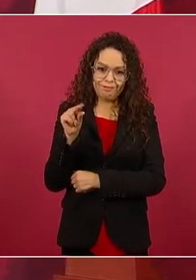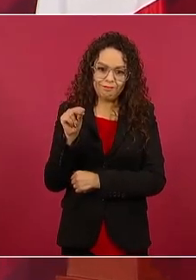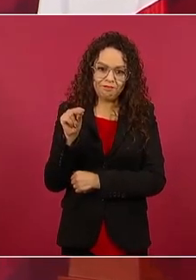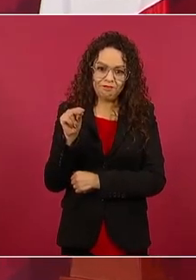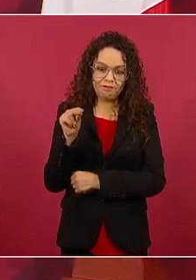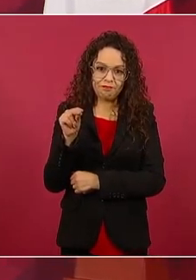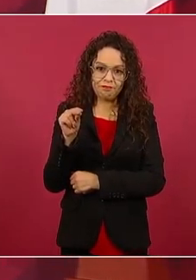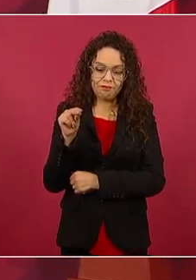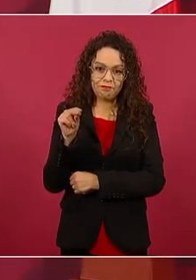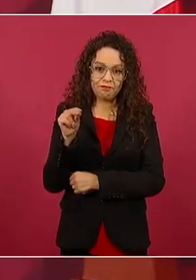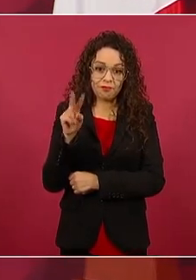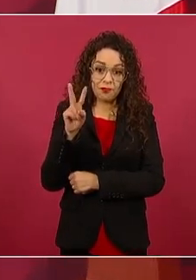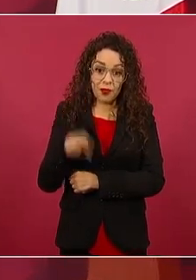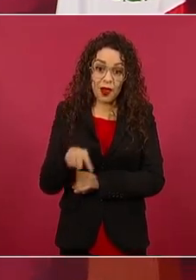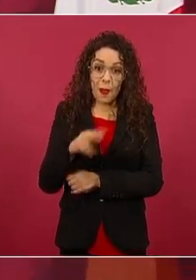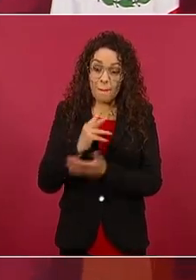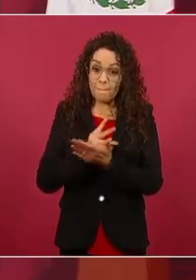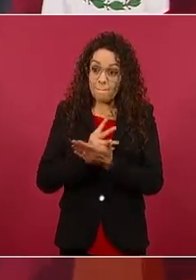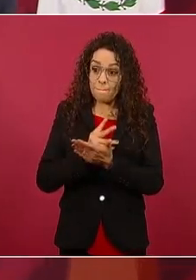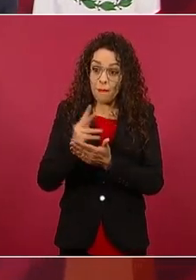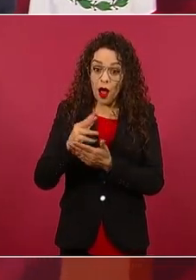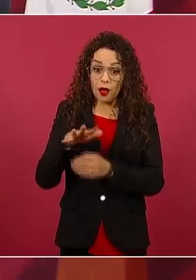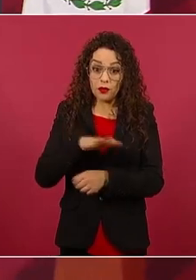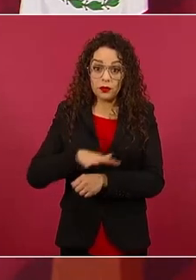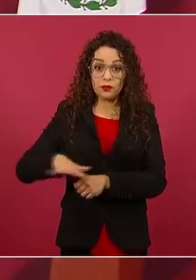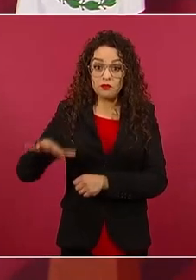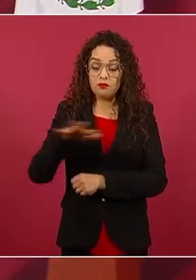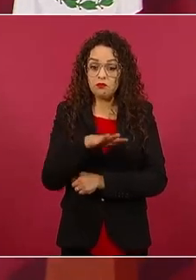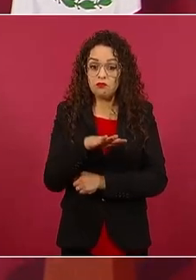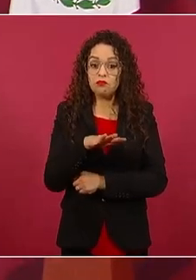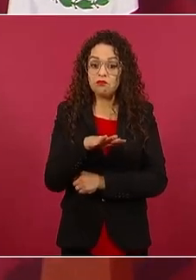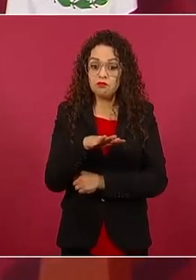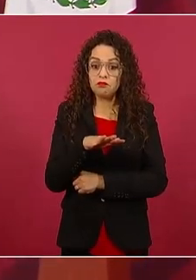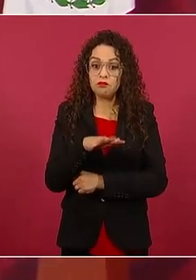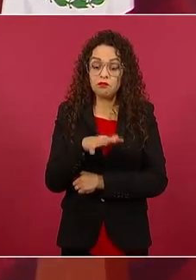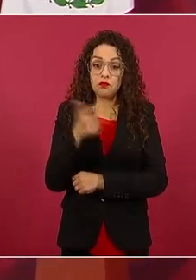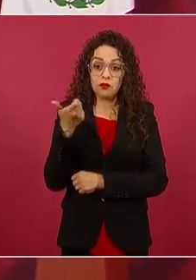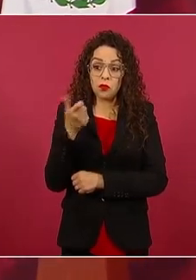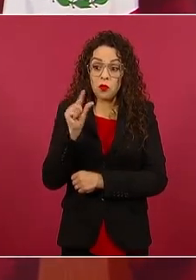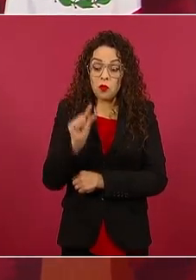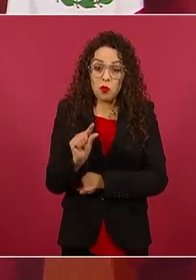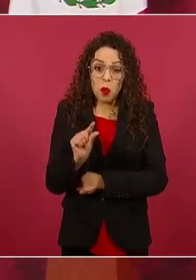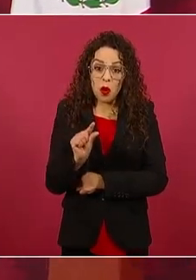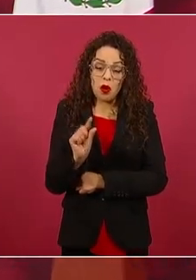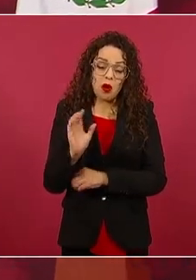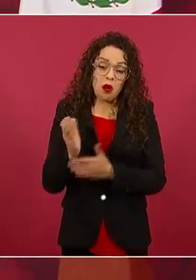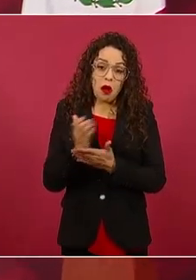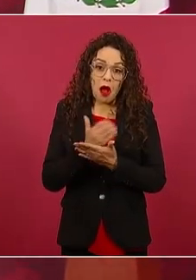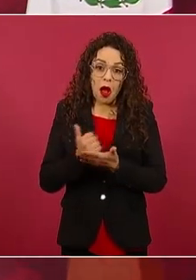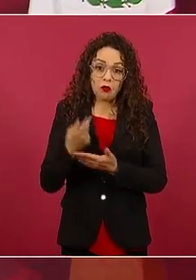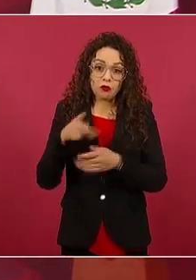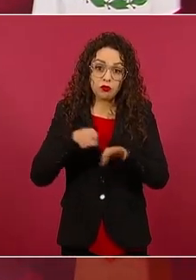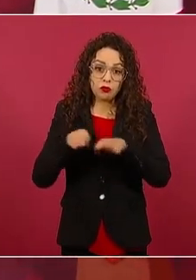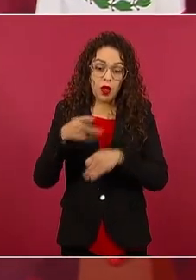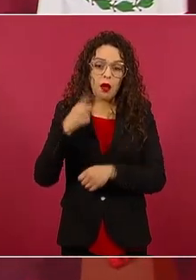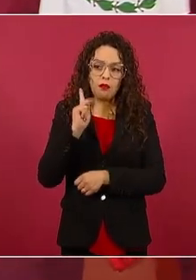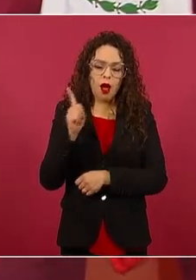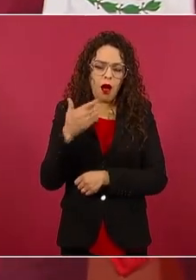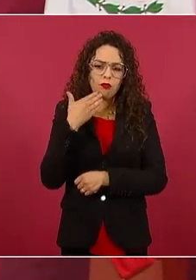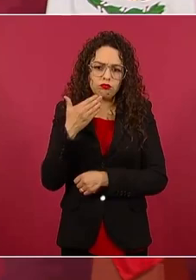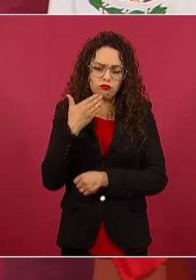viven con muy pocos ingresos. Por eso vamos a apoyar, ya